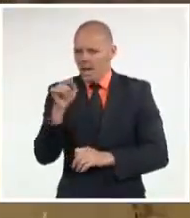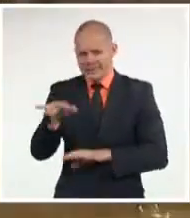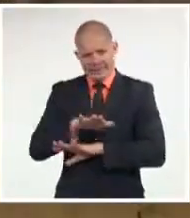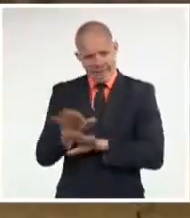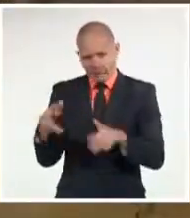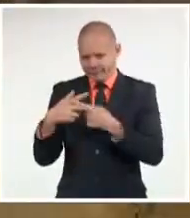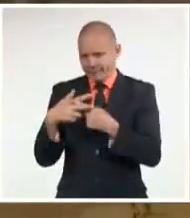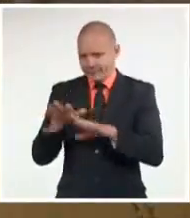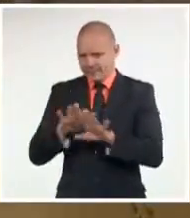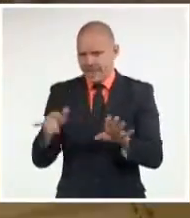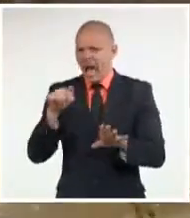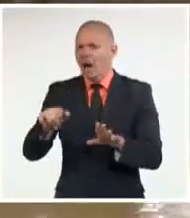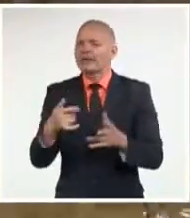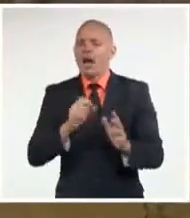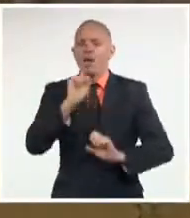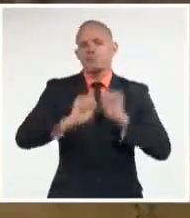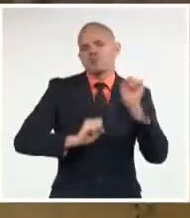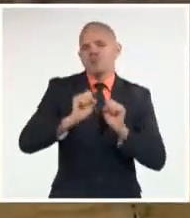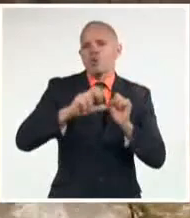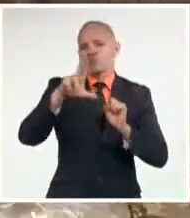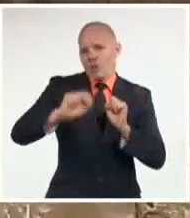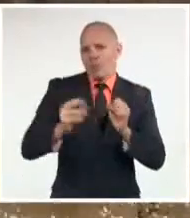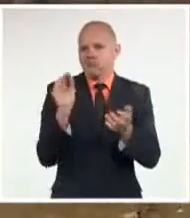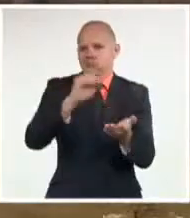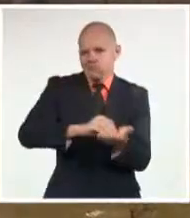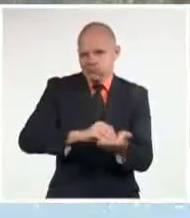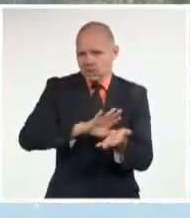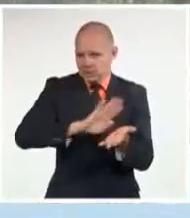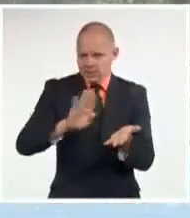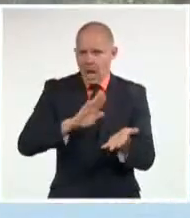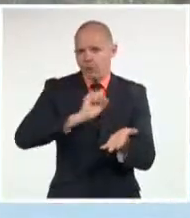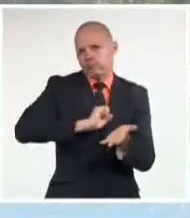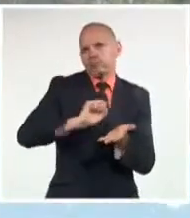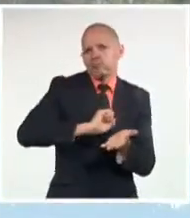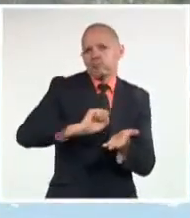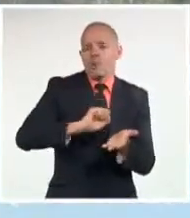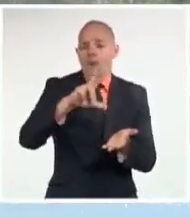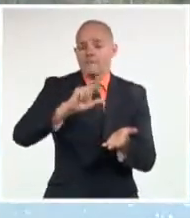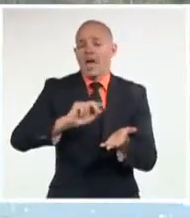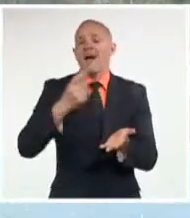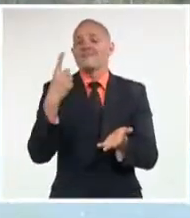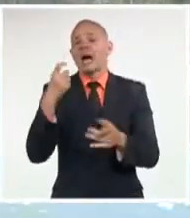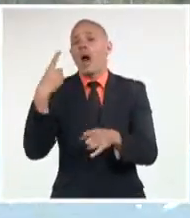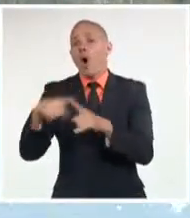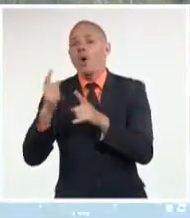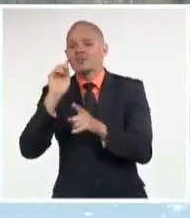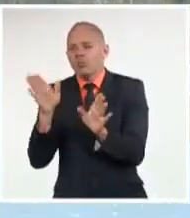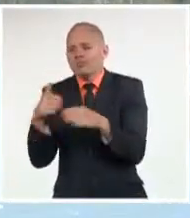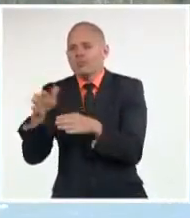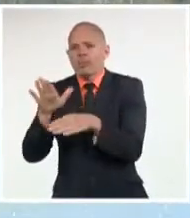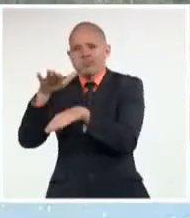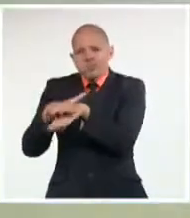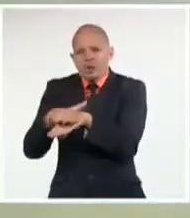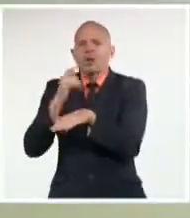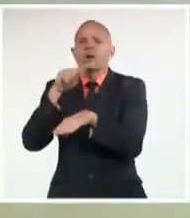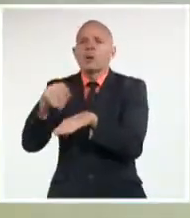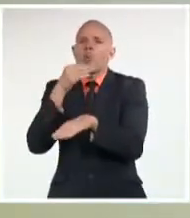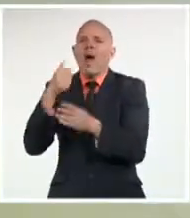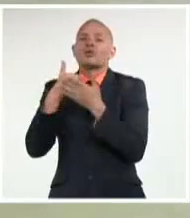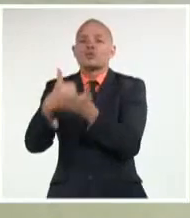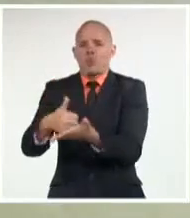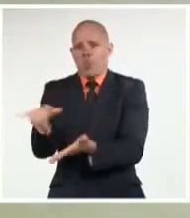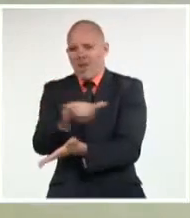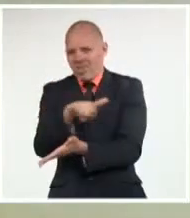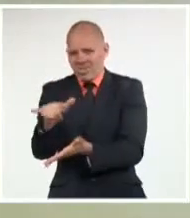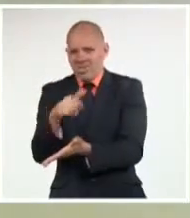la puesta en marcha de un nuevo equipo de bombeo, en tanto queda pendiente la instalación de una toma flotante que garantice estabilidad en las